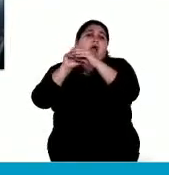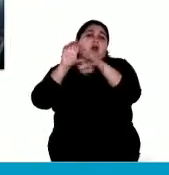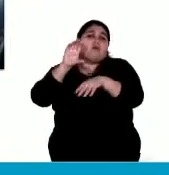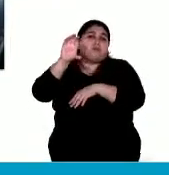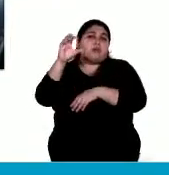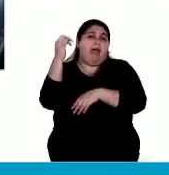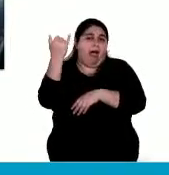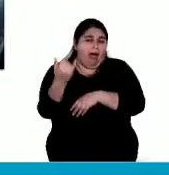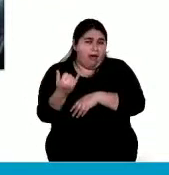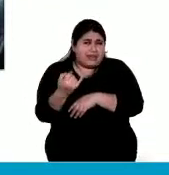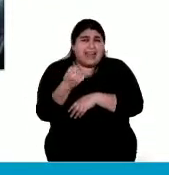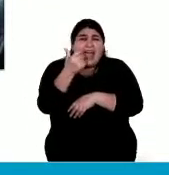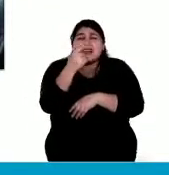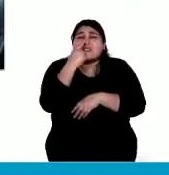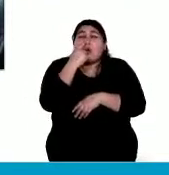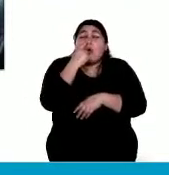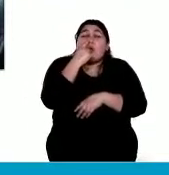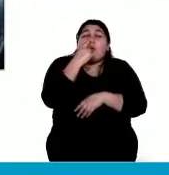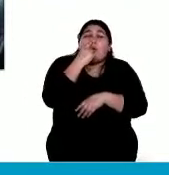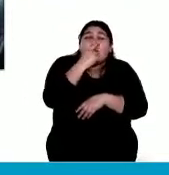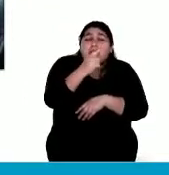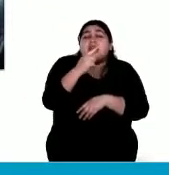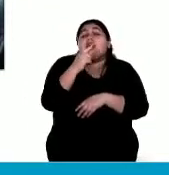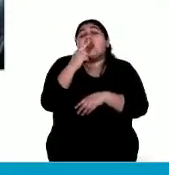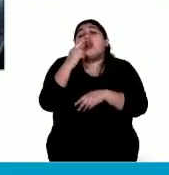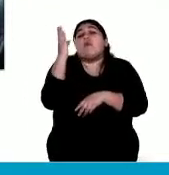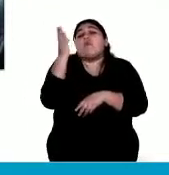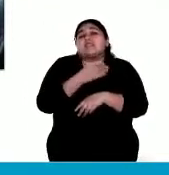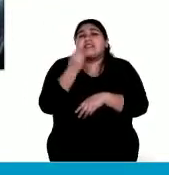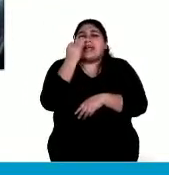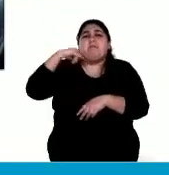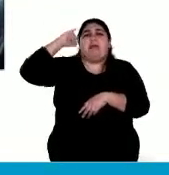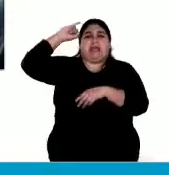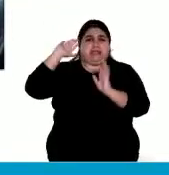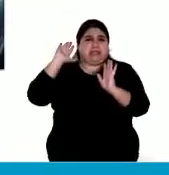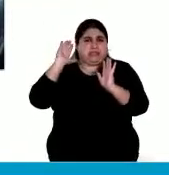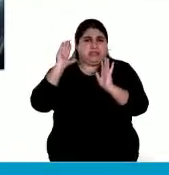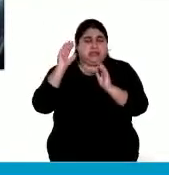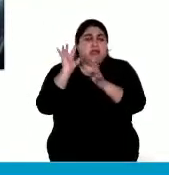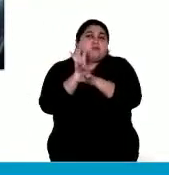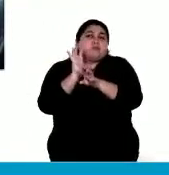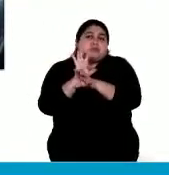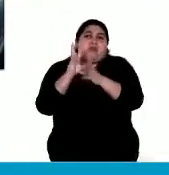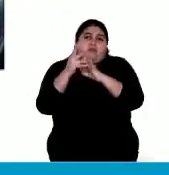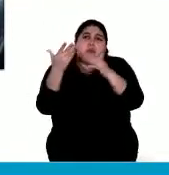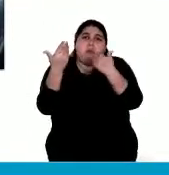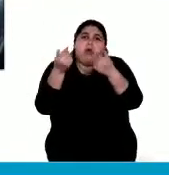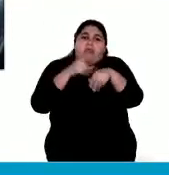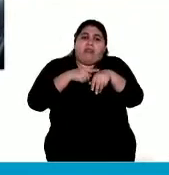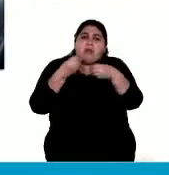decir, un 1000% más de lo que se requeriría para otorgar el aumento a los policías.